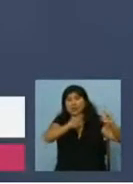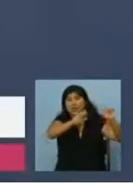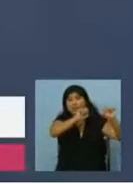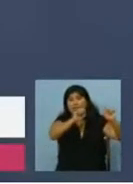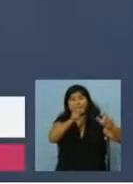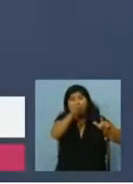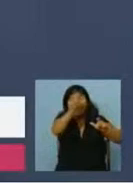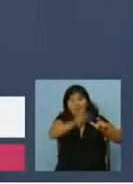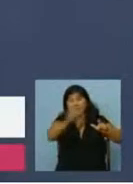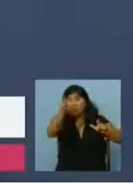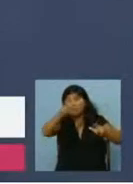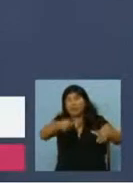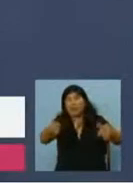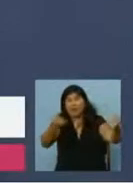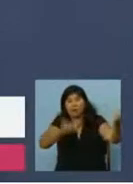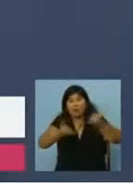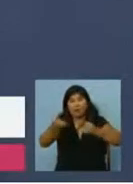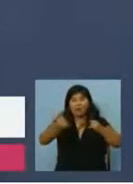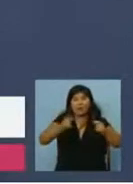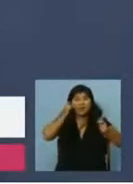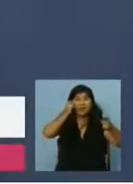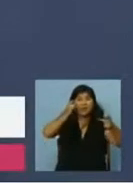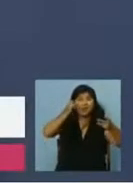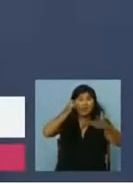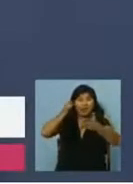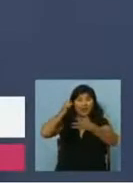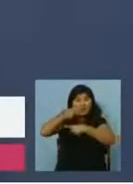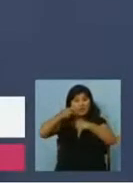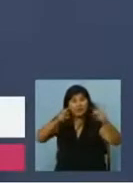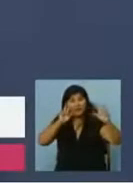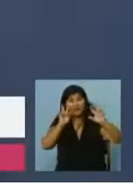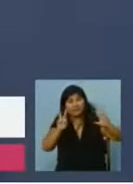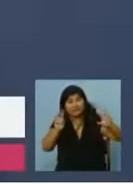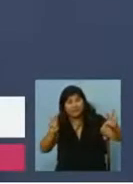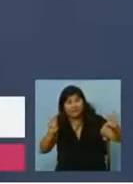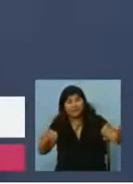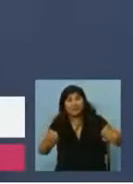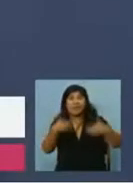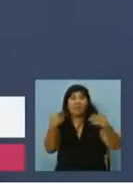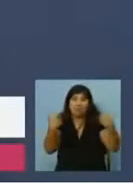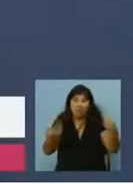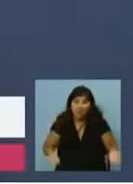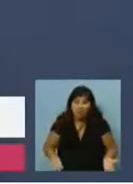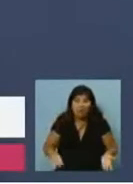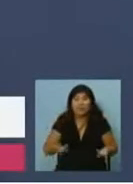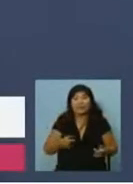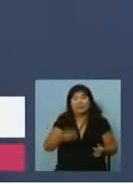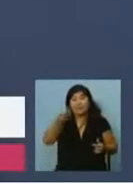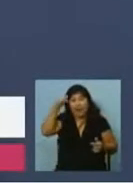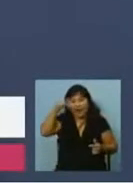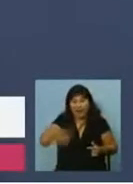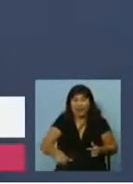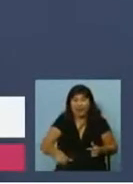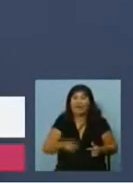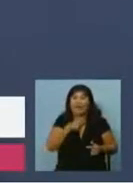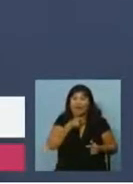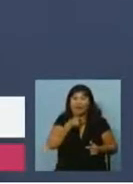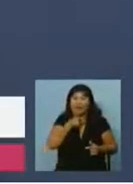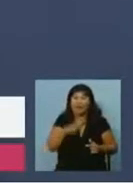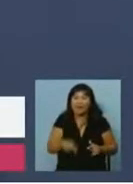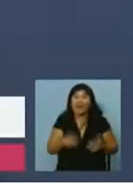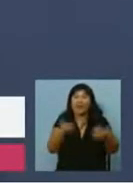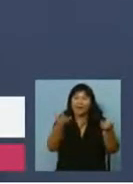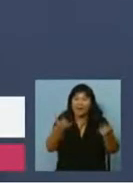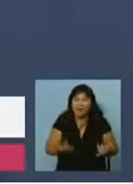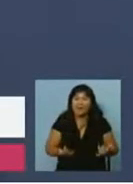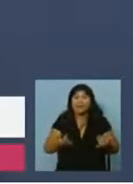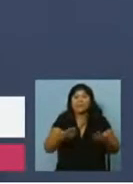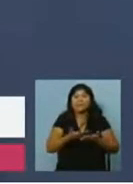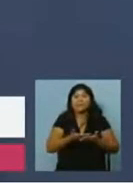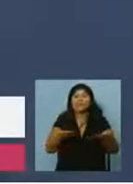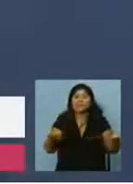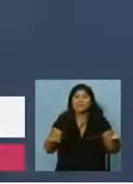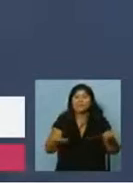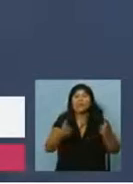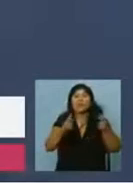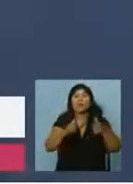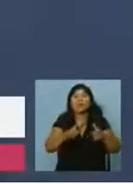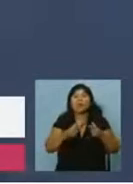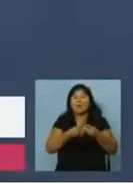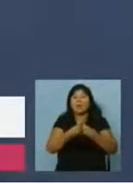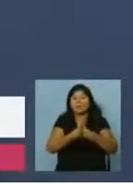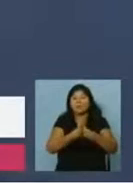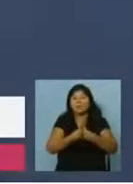Jujuy ya tenemos varios programas que se van a hacer, incluido uno de debates, en donde la gente va a poder ver claramente si